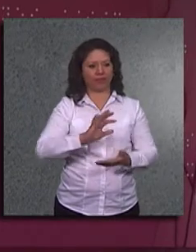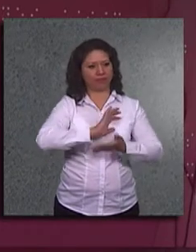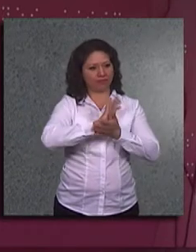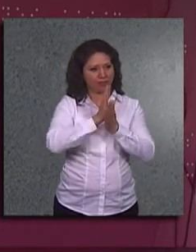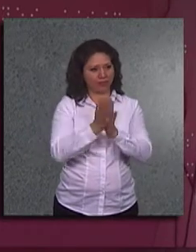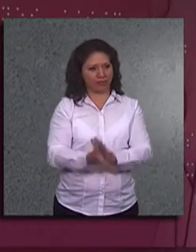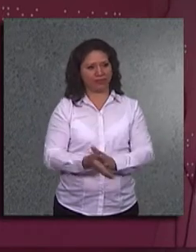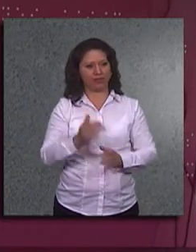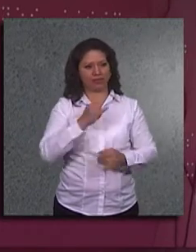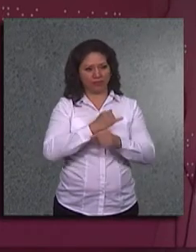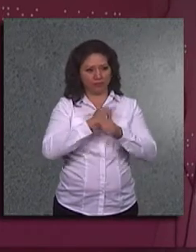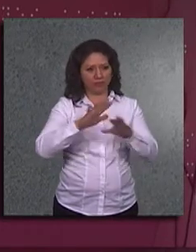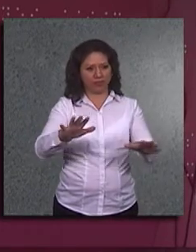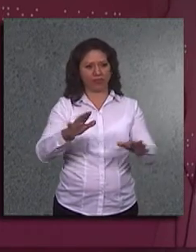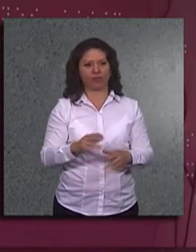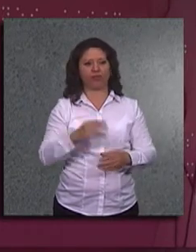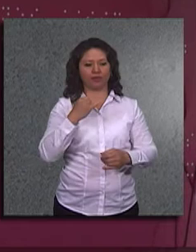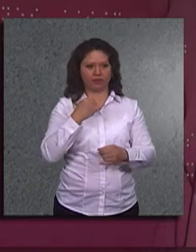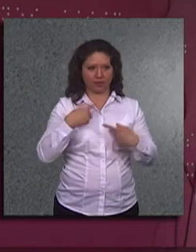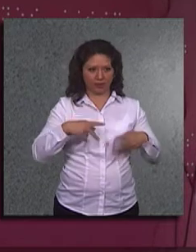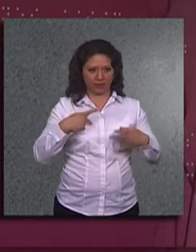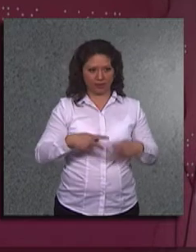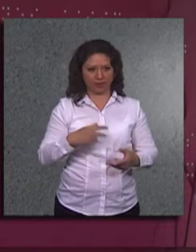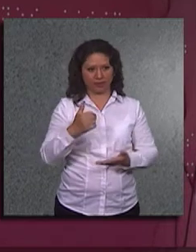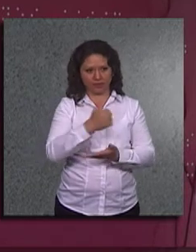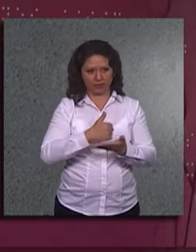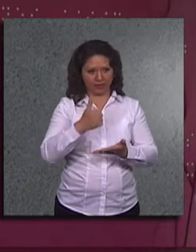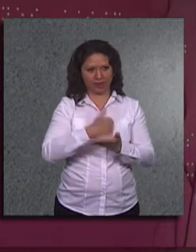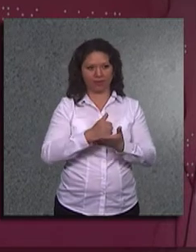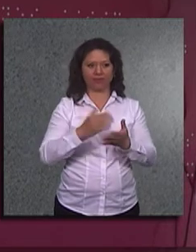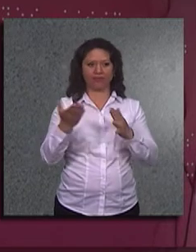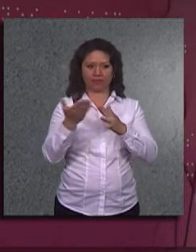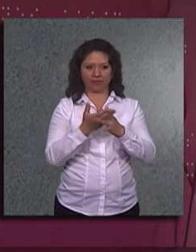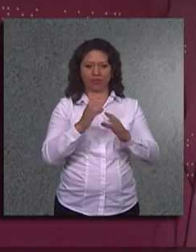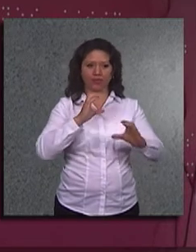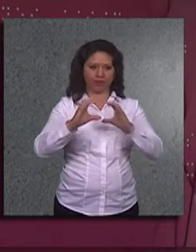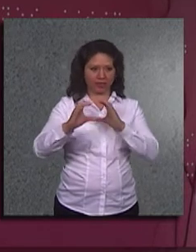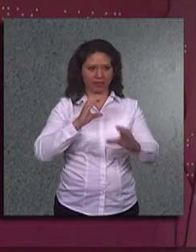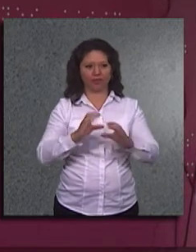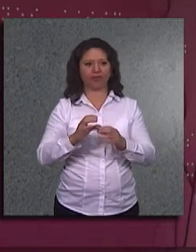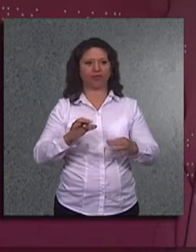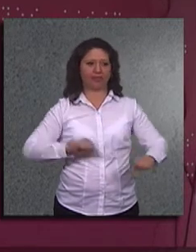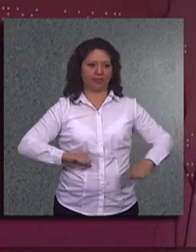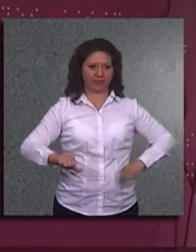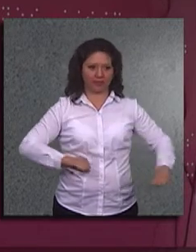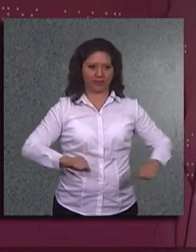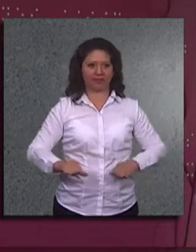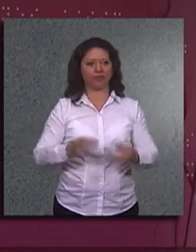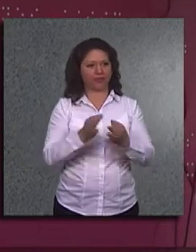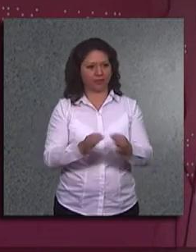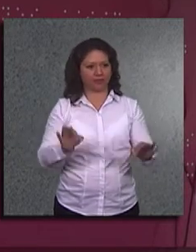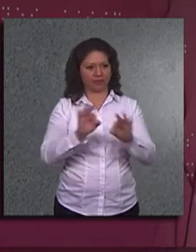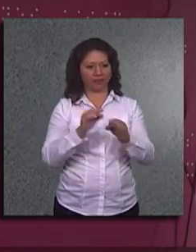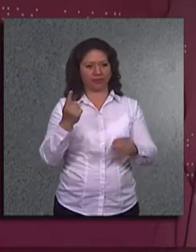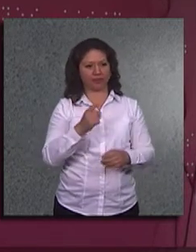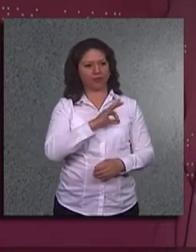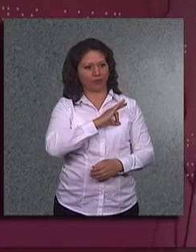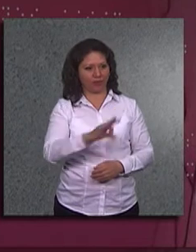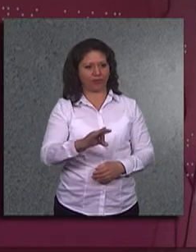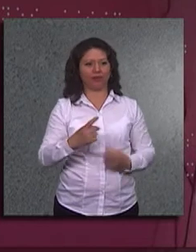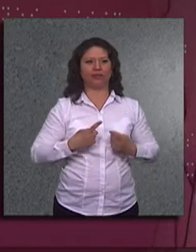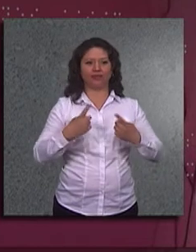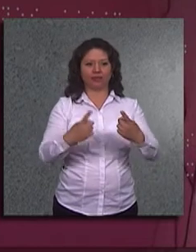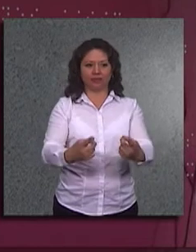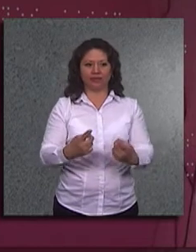puedan traducir y divulgar ante la ciudadanía los medios de comunicación incluso y actores estratégicos que pueden